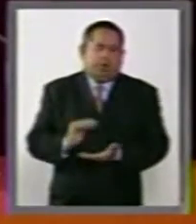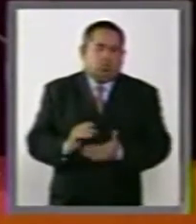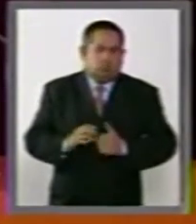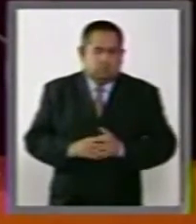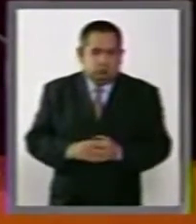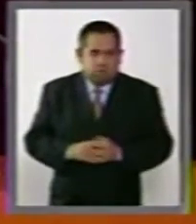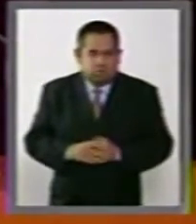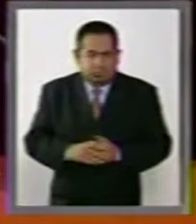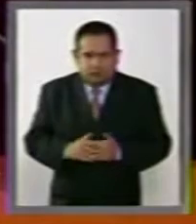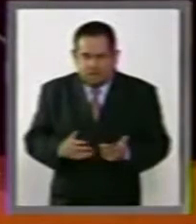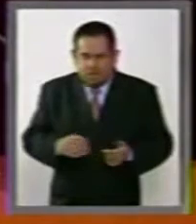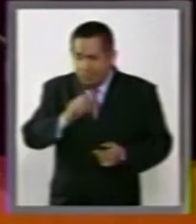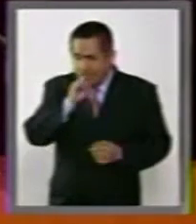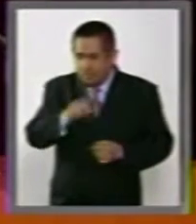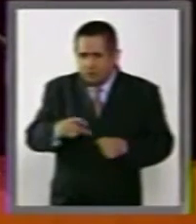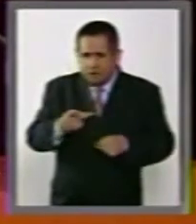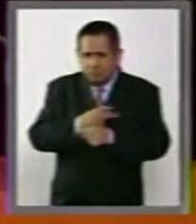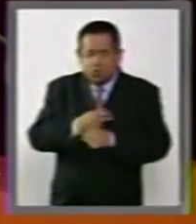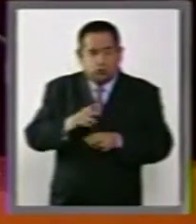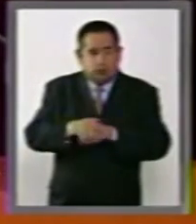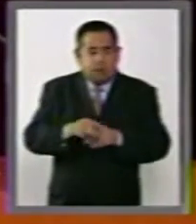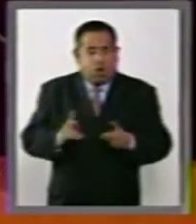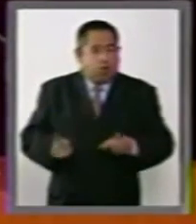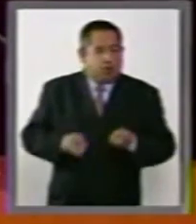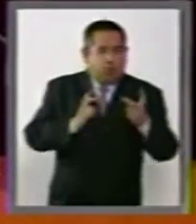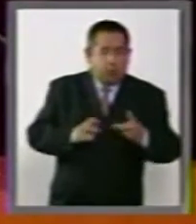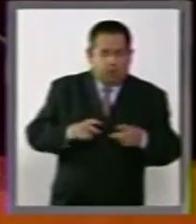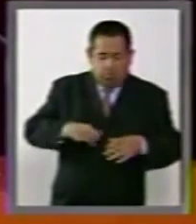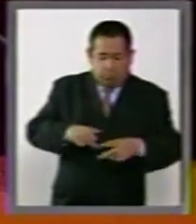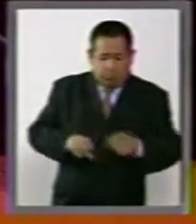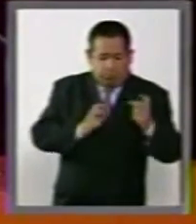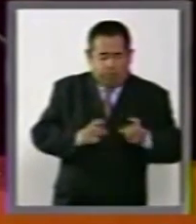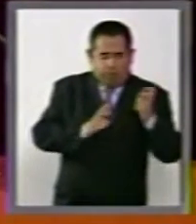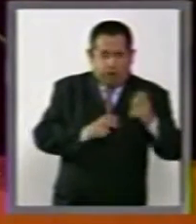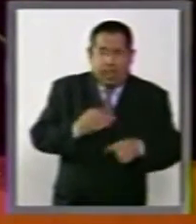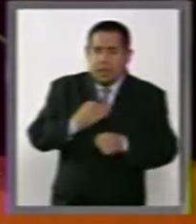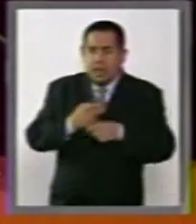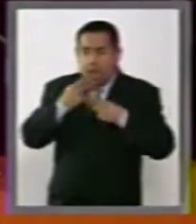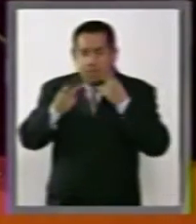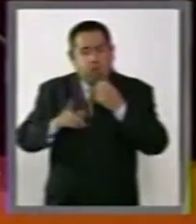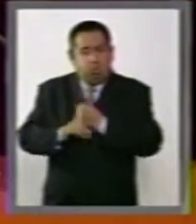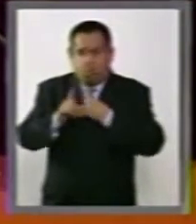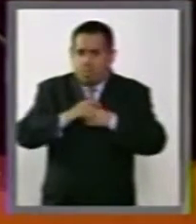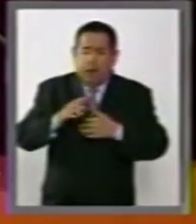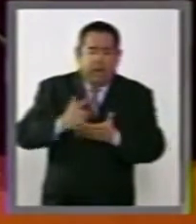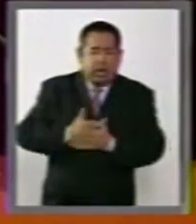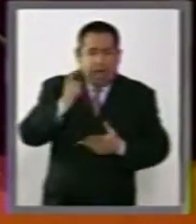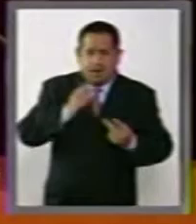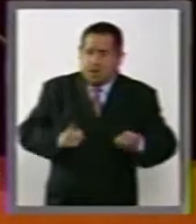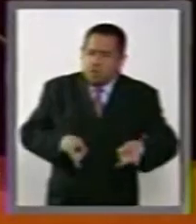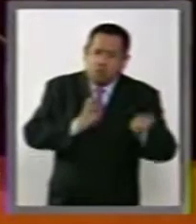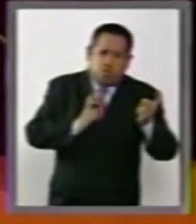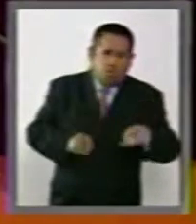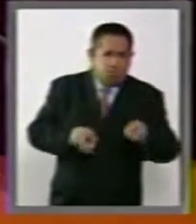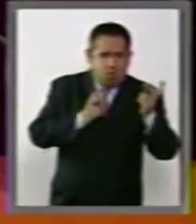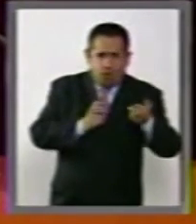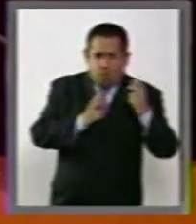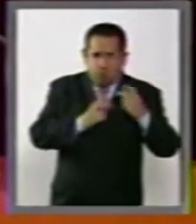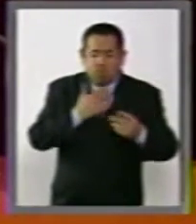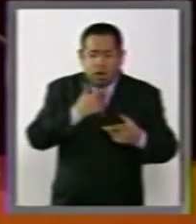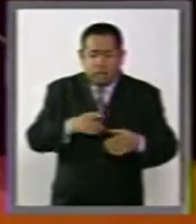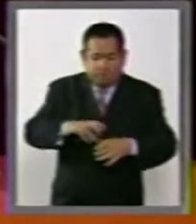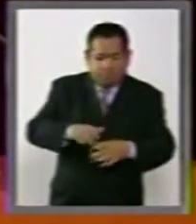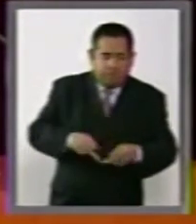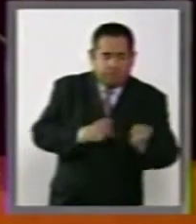Lo mismo ocurrió con la ordeña. Cuando aquí se viene y se habla de este grave problema del robo de combustibles,